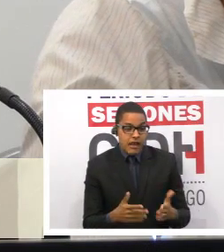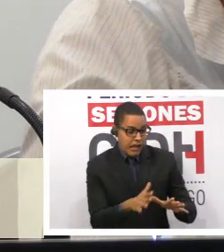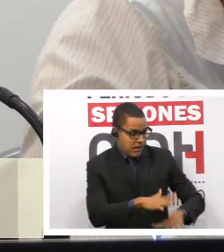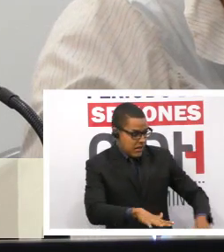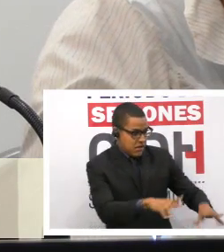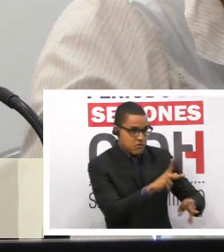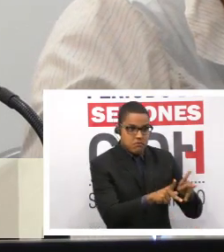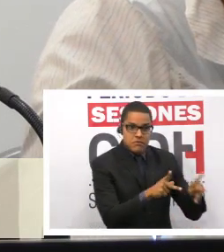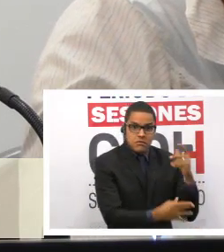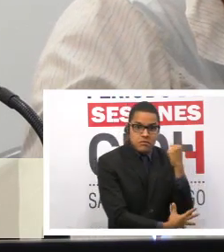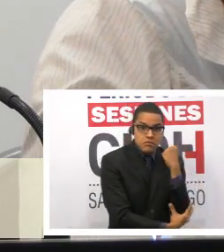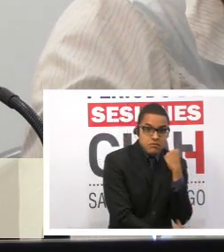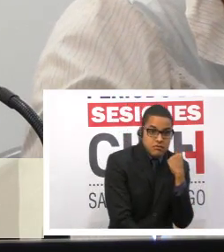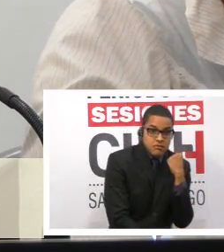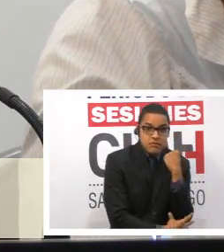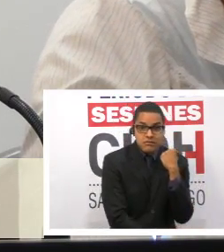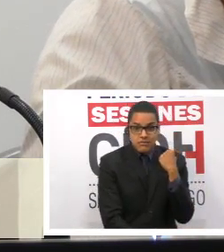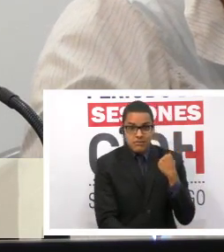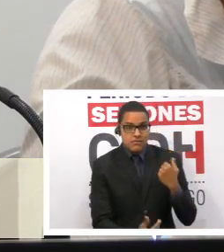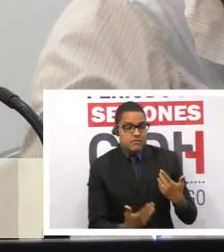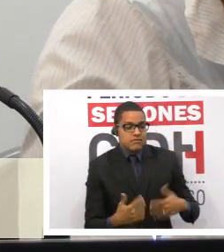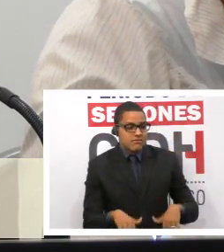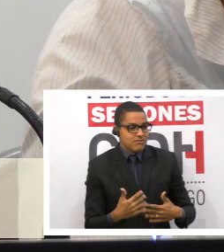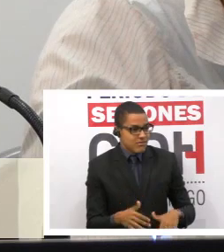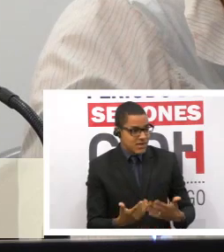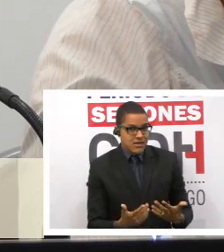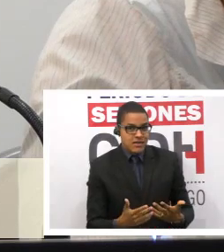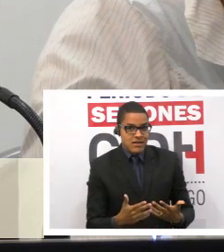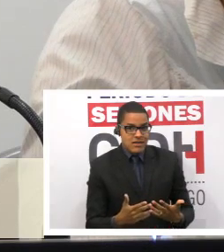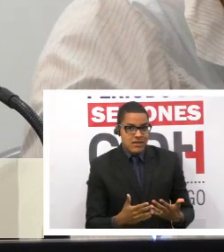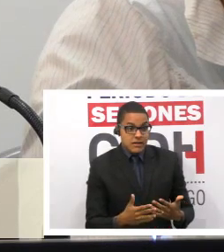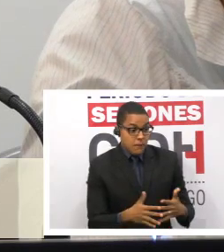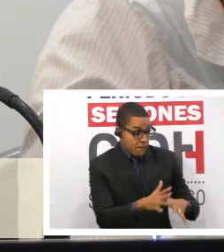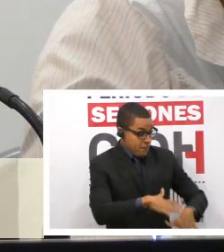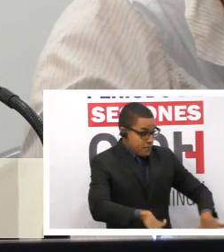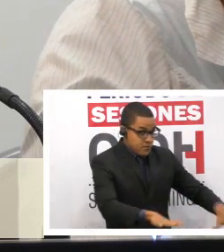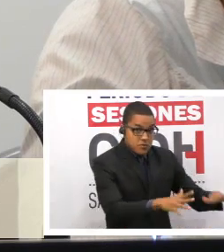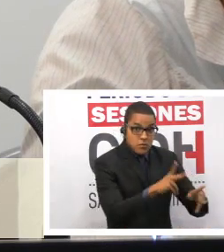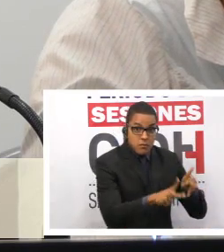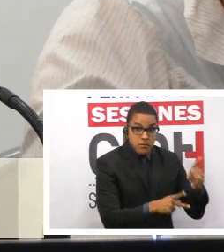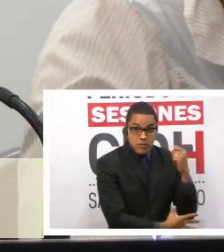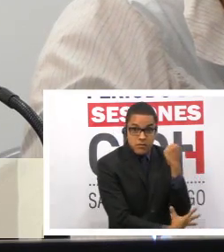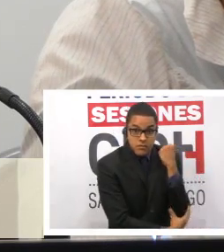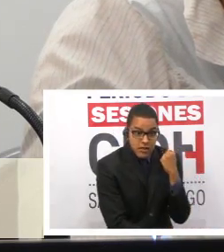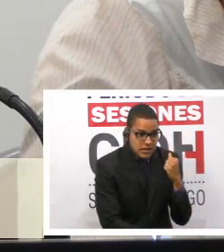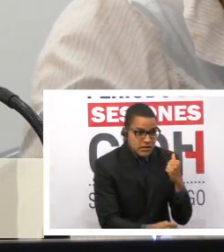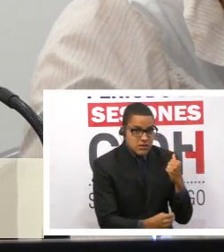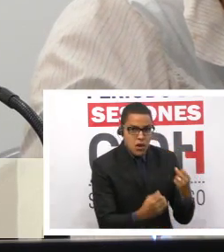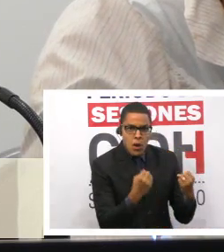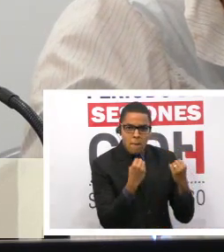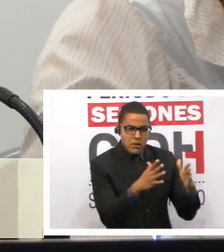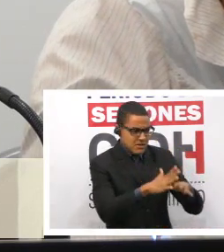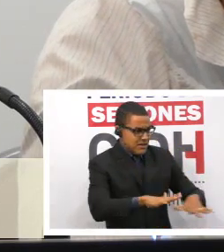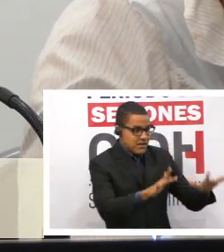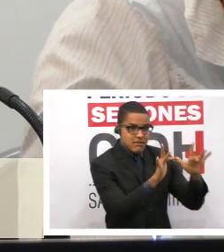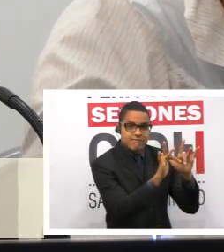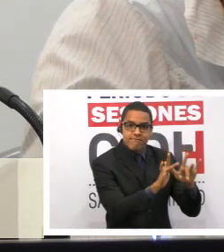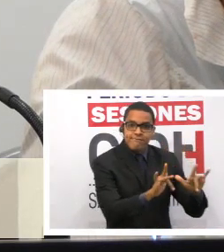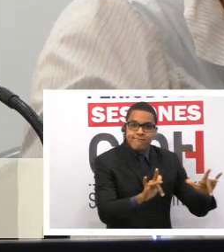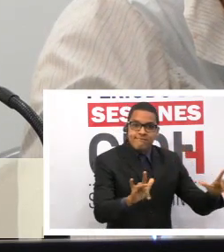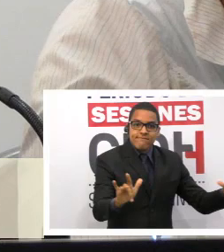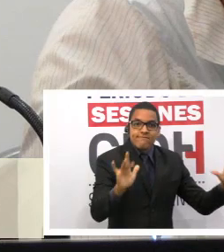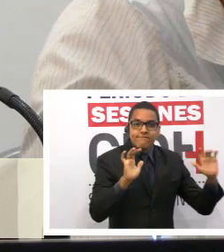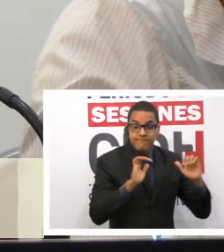la existencia de terrenos baldíos en zonas urbanas restringe la oferta de suelo en el mercado aumentando los precios y forzando un crecimiento